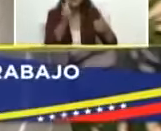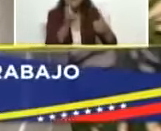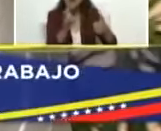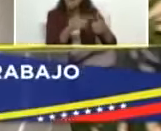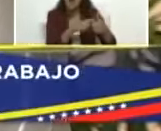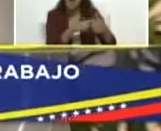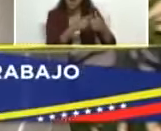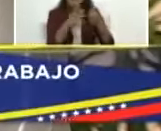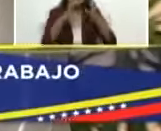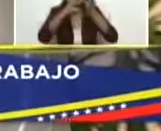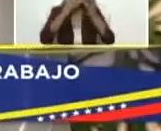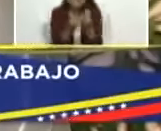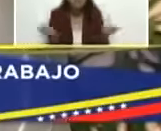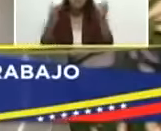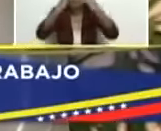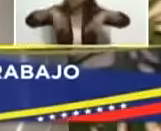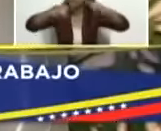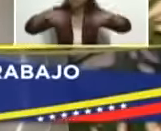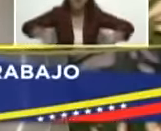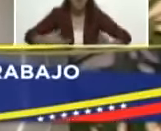el desmantelamiento de bandas,